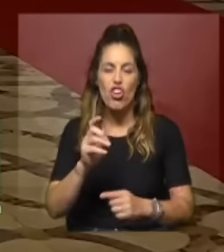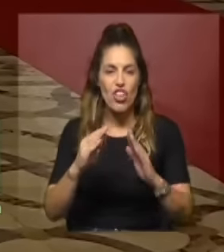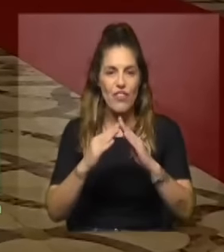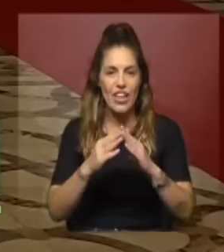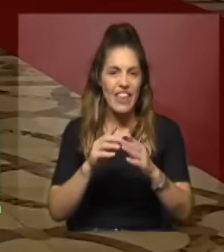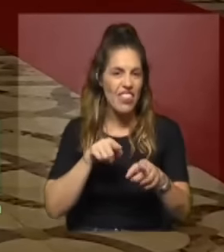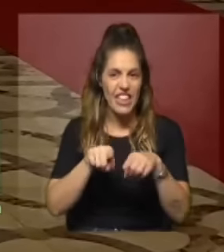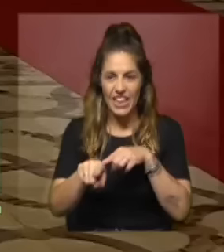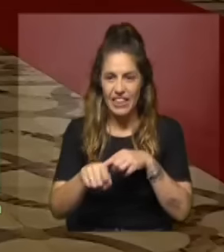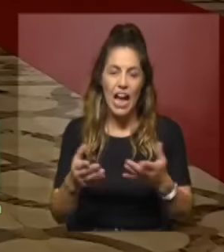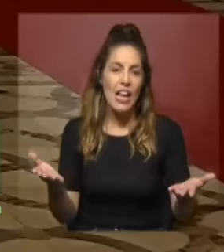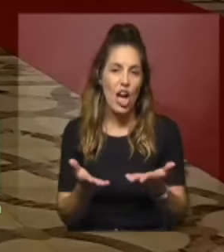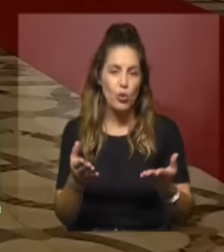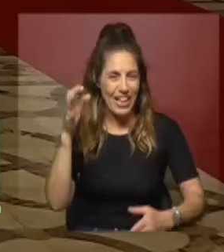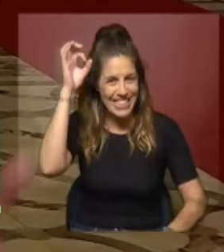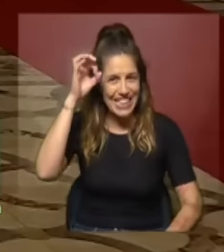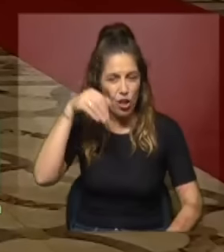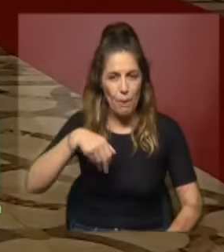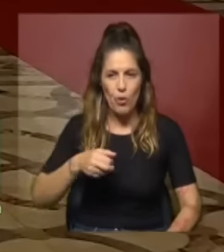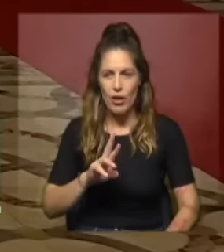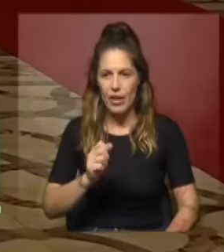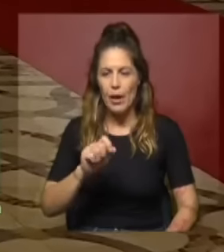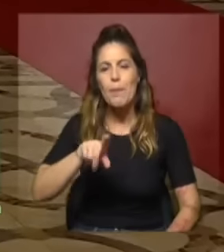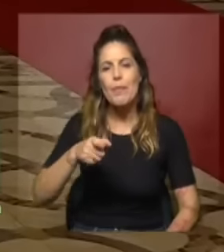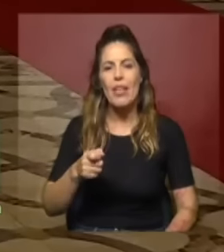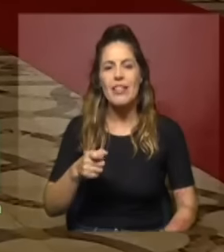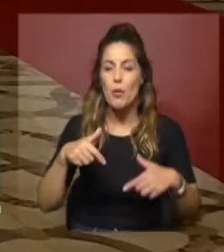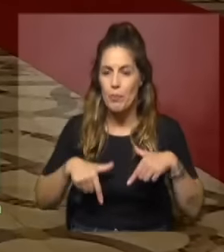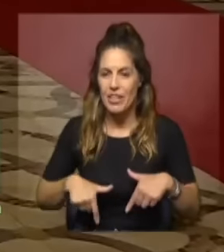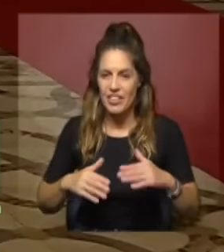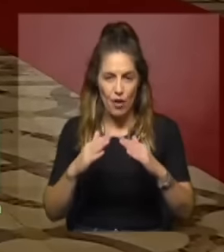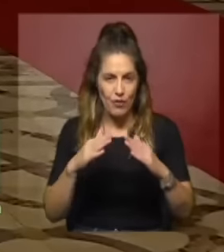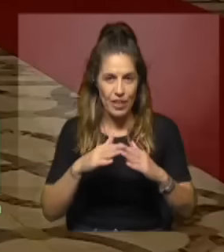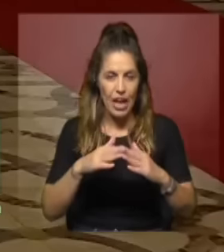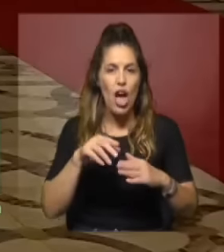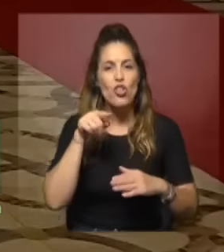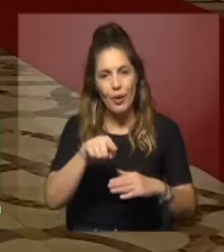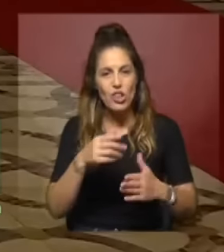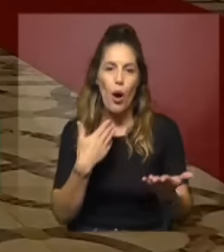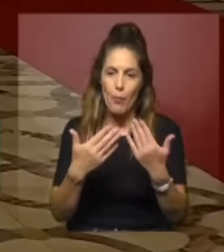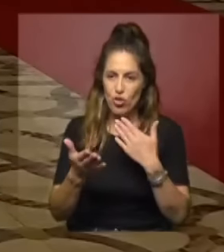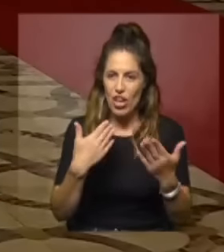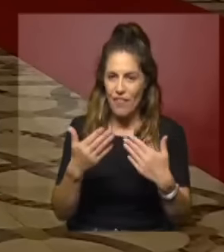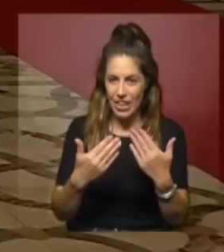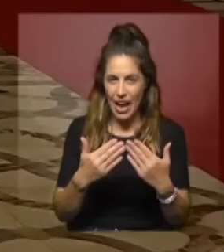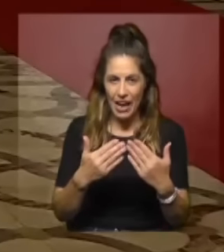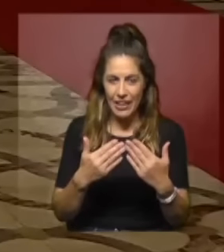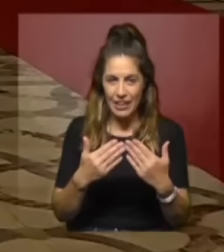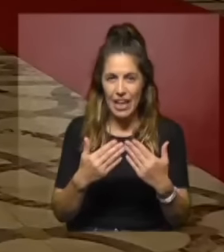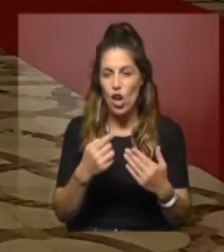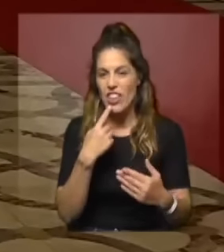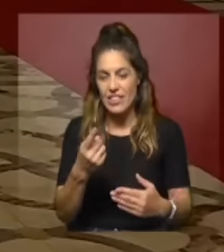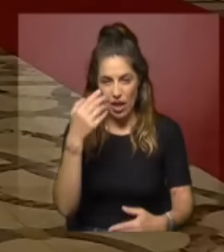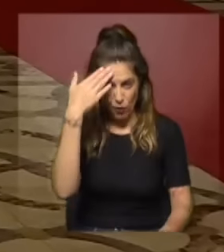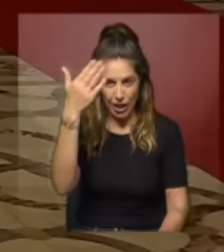parte de la actual senadora Irene Moreira ex ministra de vivienda y sobre esto vamos a buscar repercusiones en la